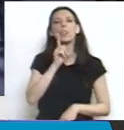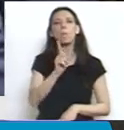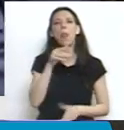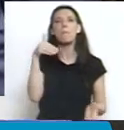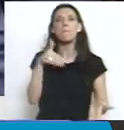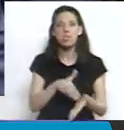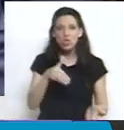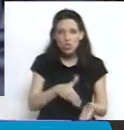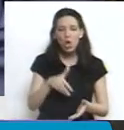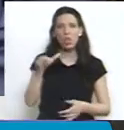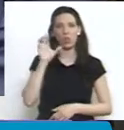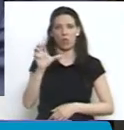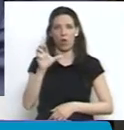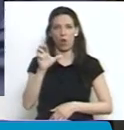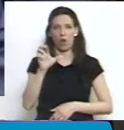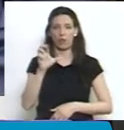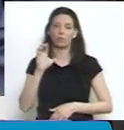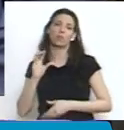millones de dólares.